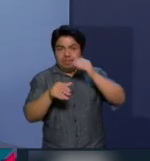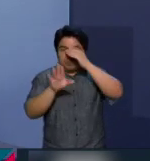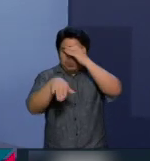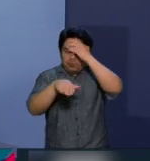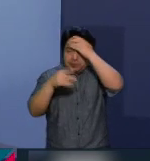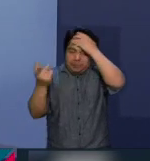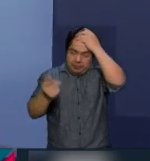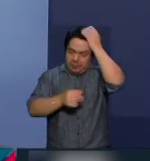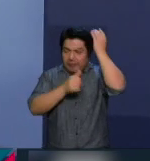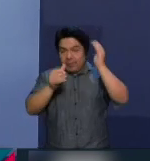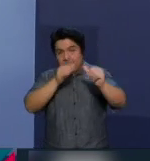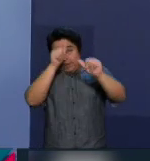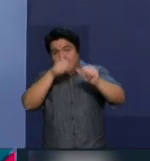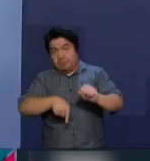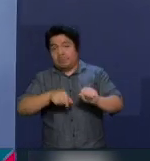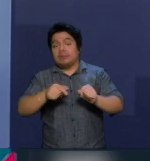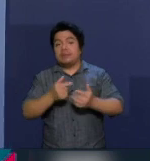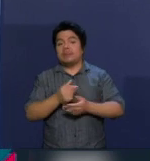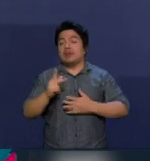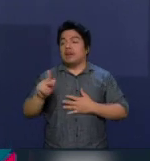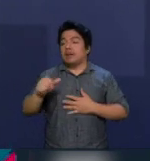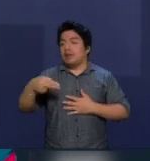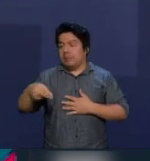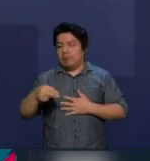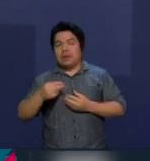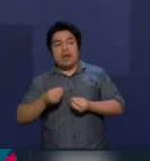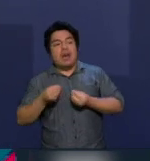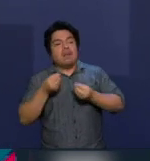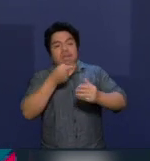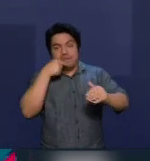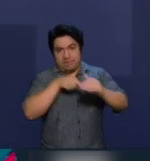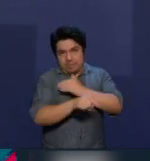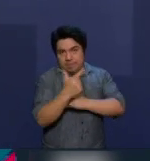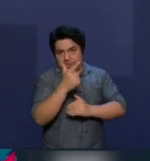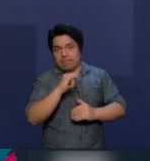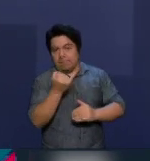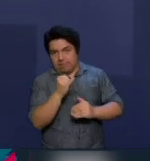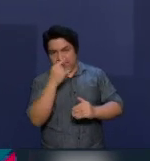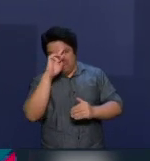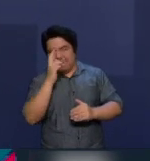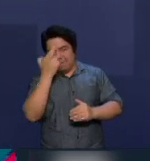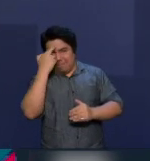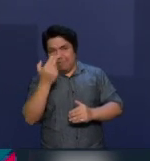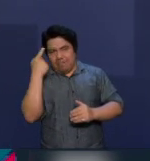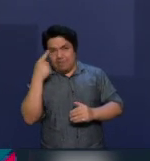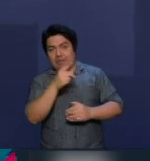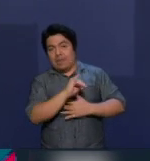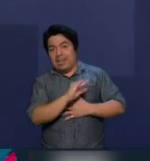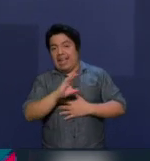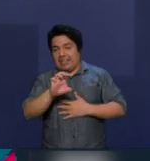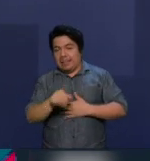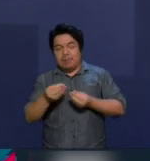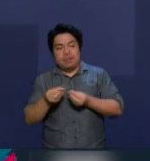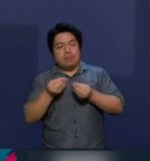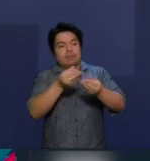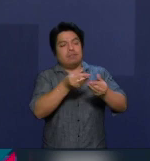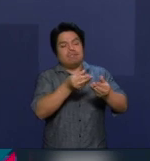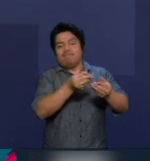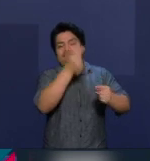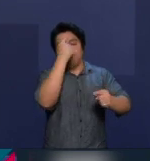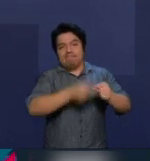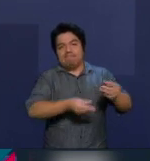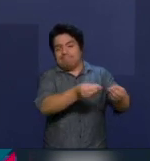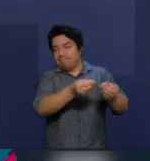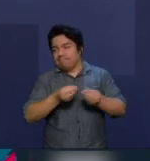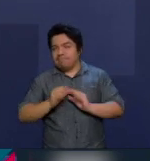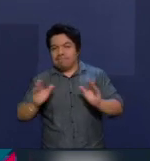propósito de impugnaciones, a nivel local el PAN retiró el recurso que había presentado el 7 de junio ante el Instituto Electoral de la Ciudad de México, con el que